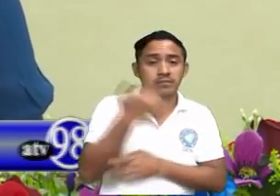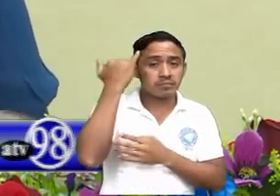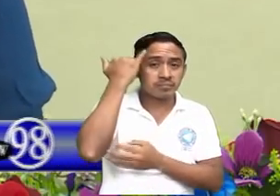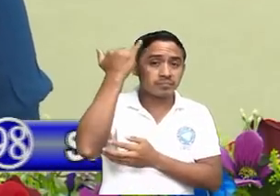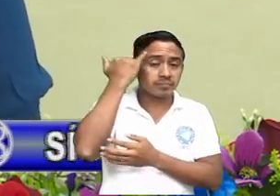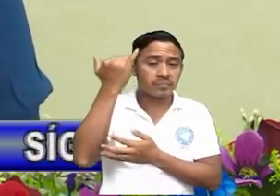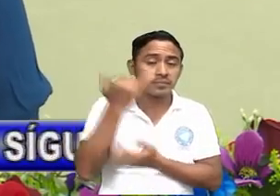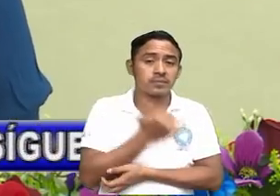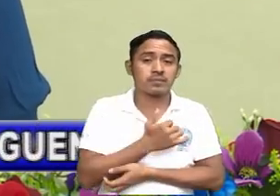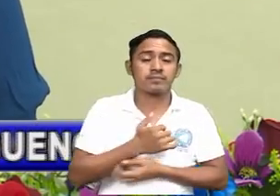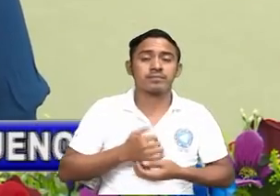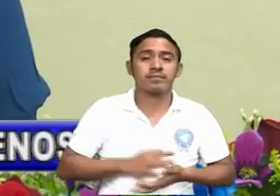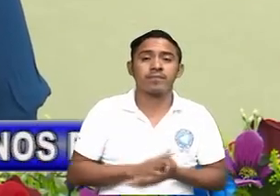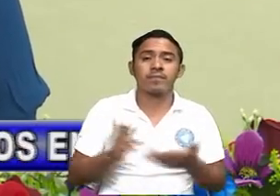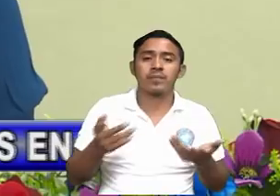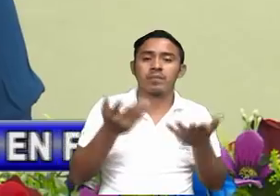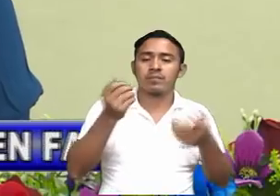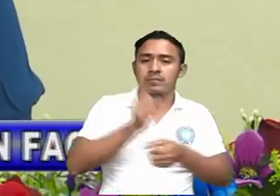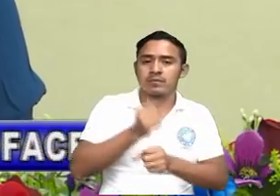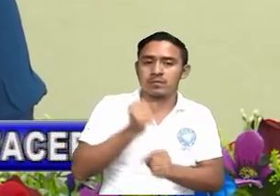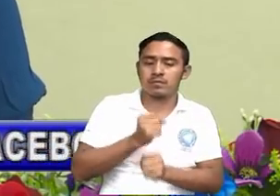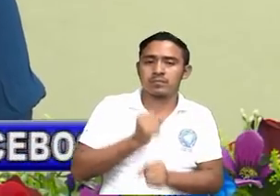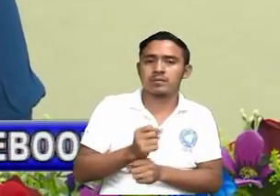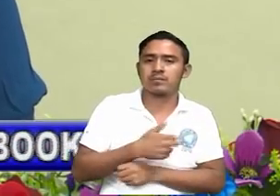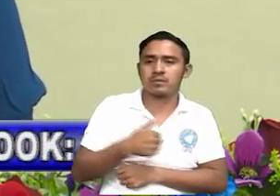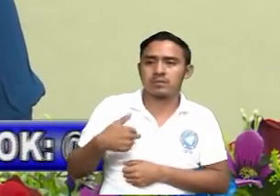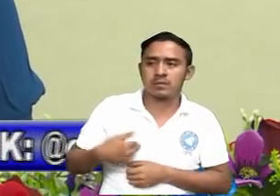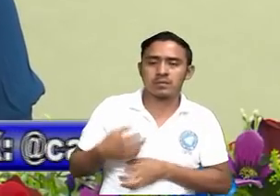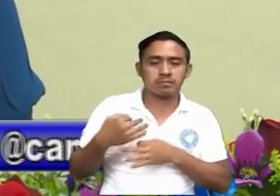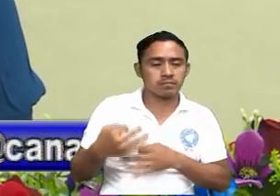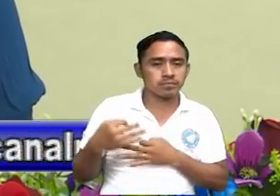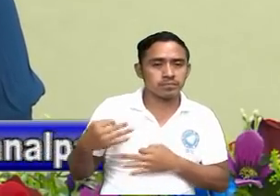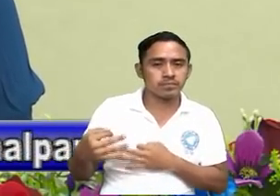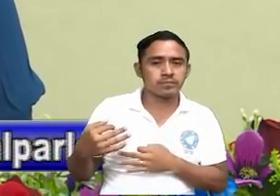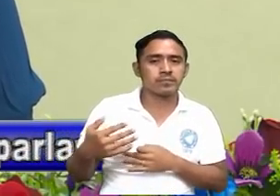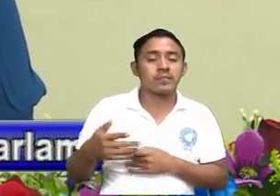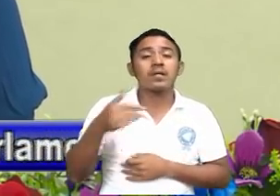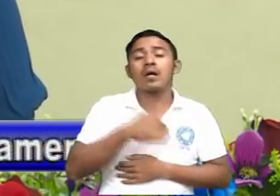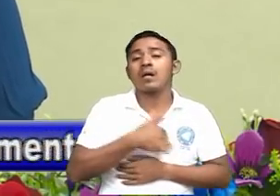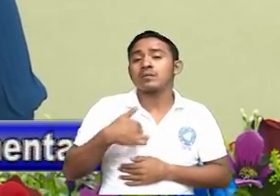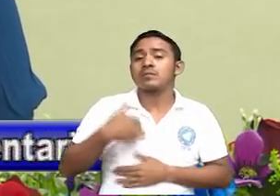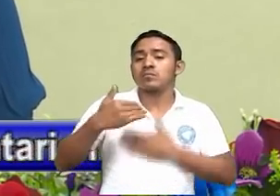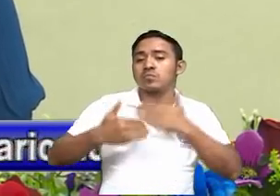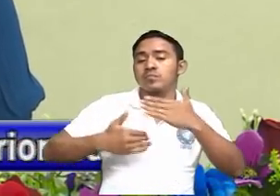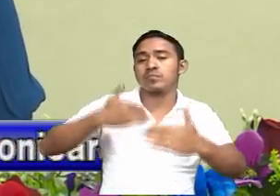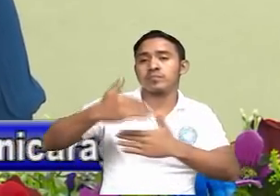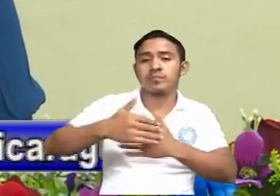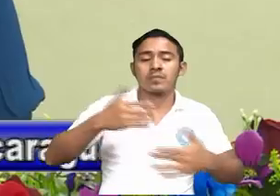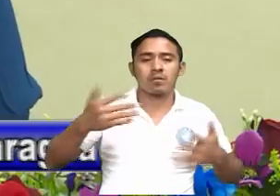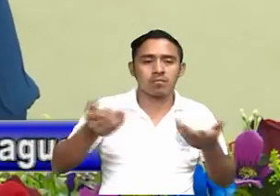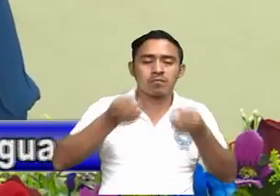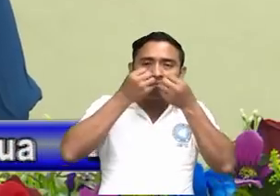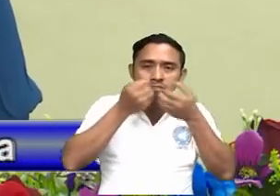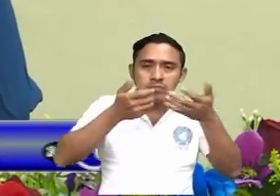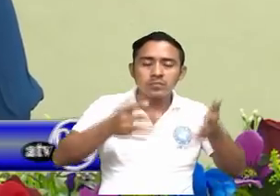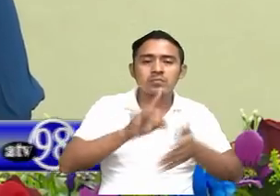también, y toda la labor de sensibilización que la institución ha llevado, ¿verdad?, llevándole mensajes